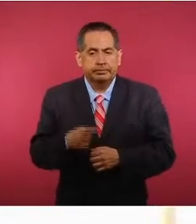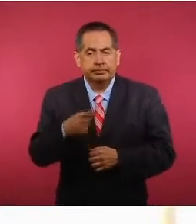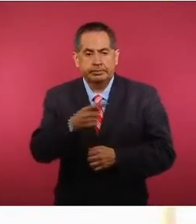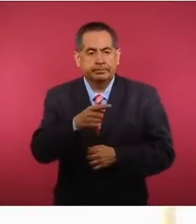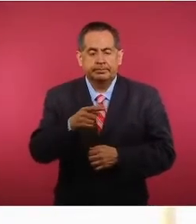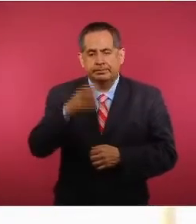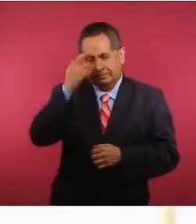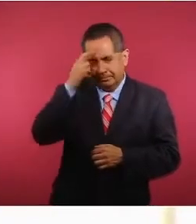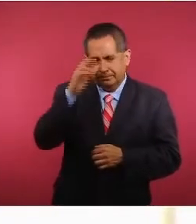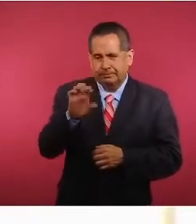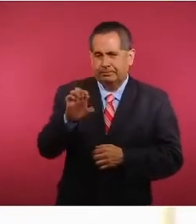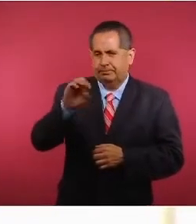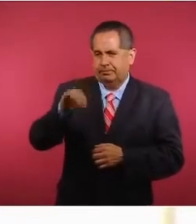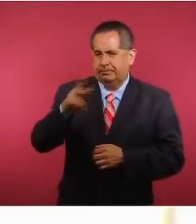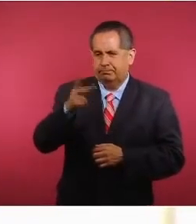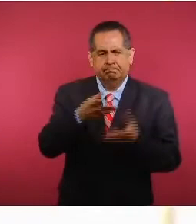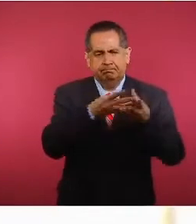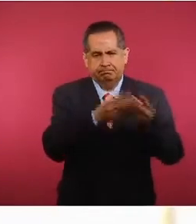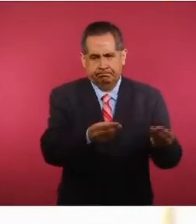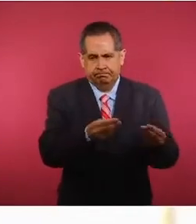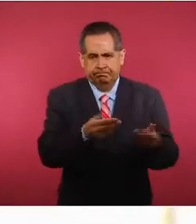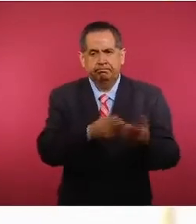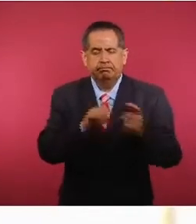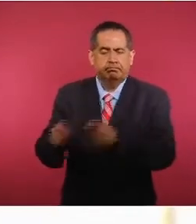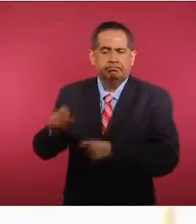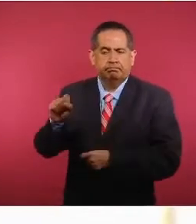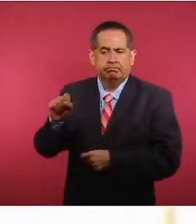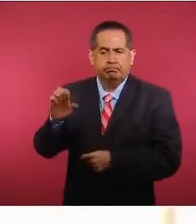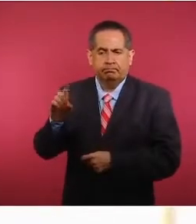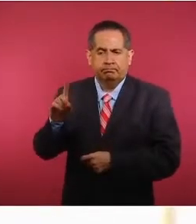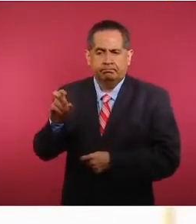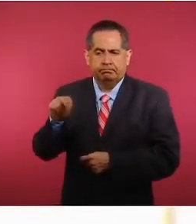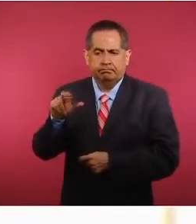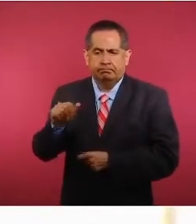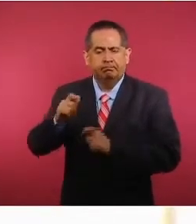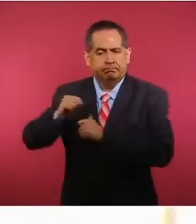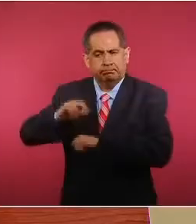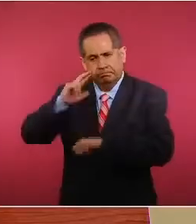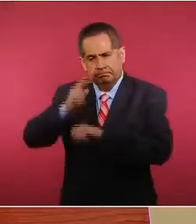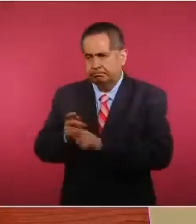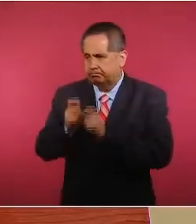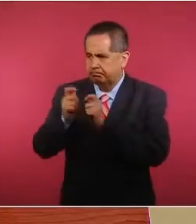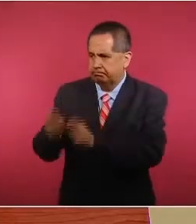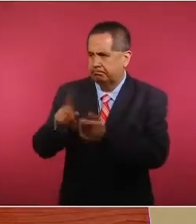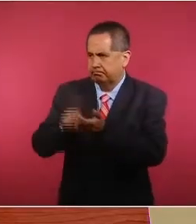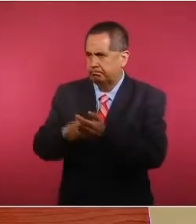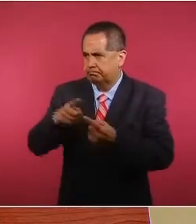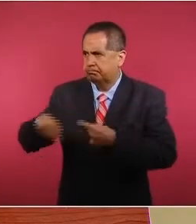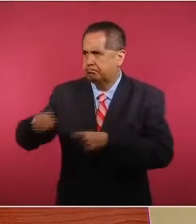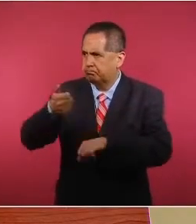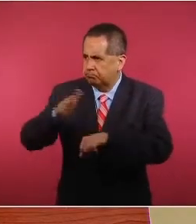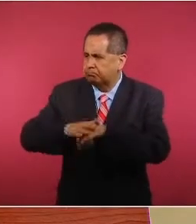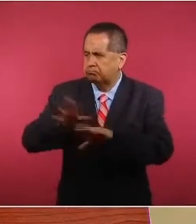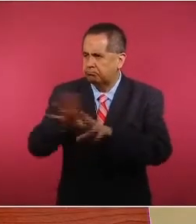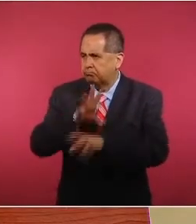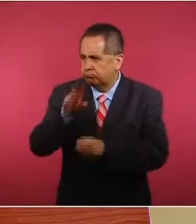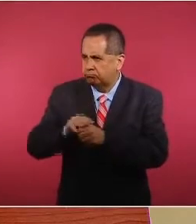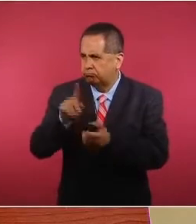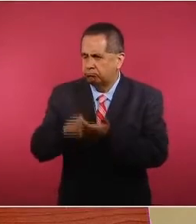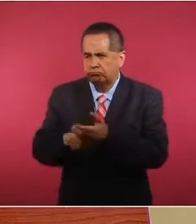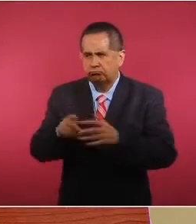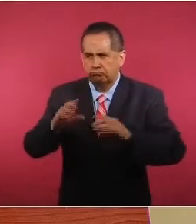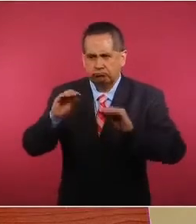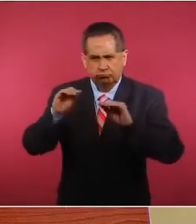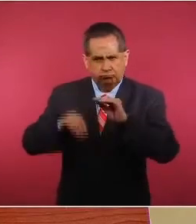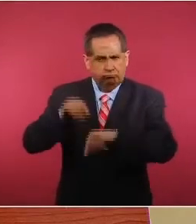Estado Mayor. Es la Secretaría de la Defensa la encargada de administrar estos